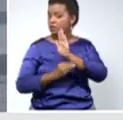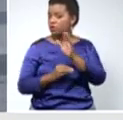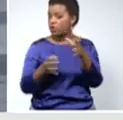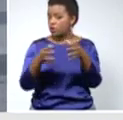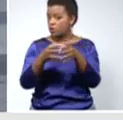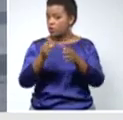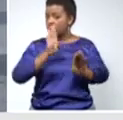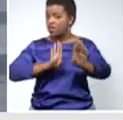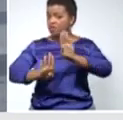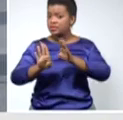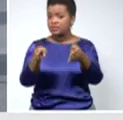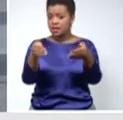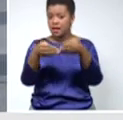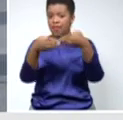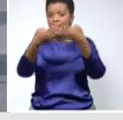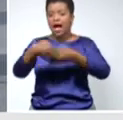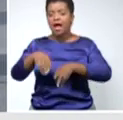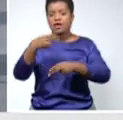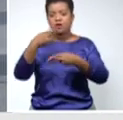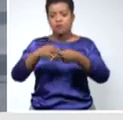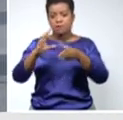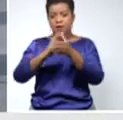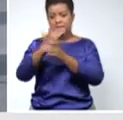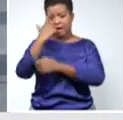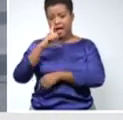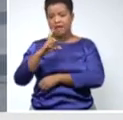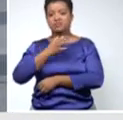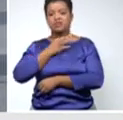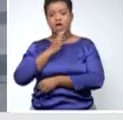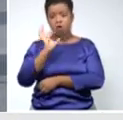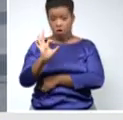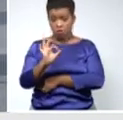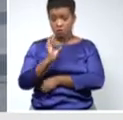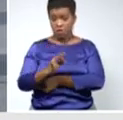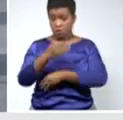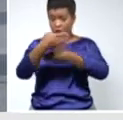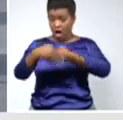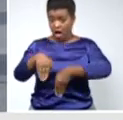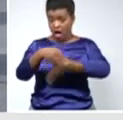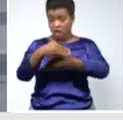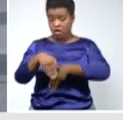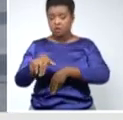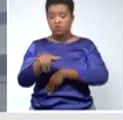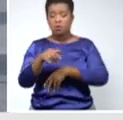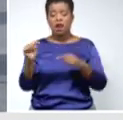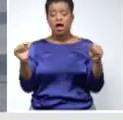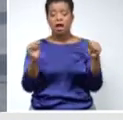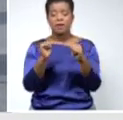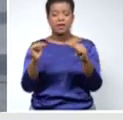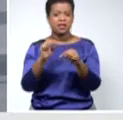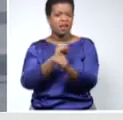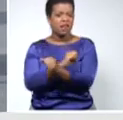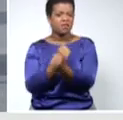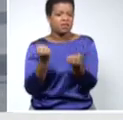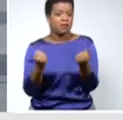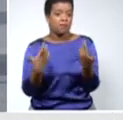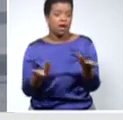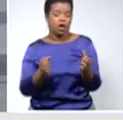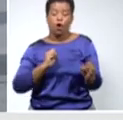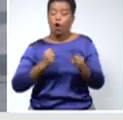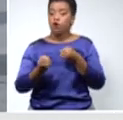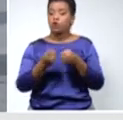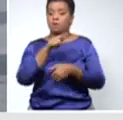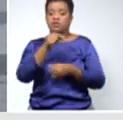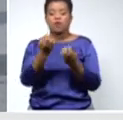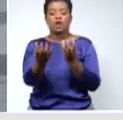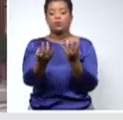cerrada la calle Maceo, donde nos encontramos en este momento, y la avenida de la Libertad, para evitar el trasiego innecesario de personas y